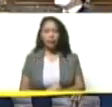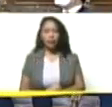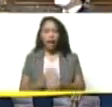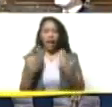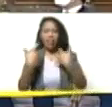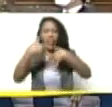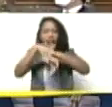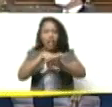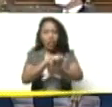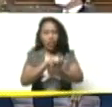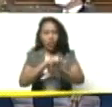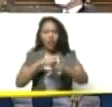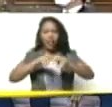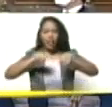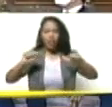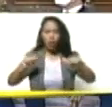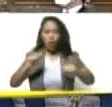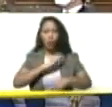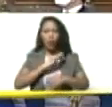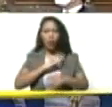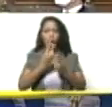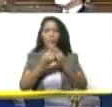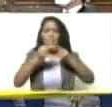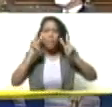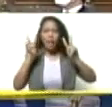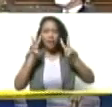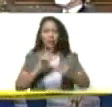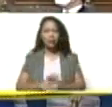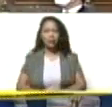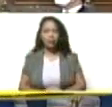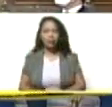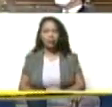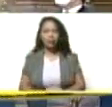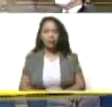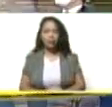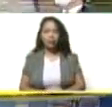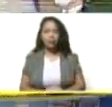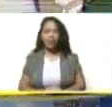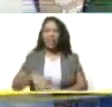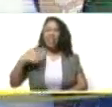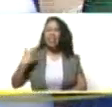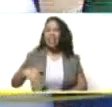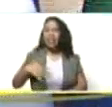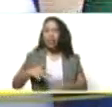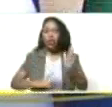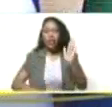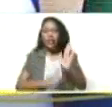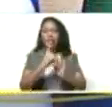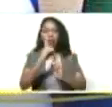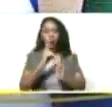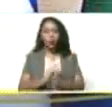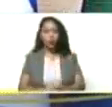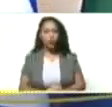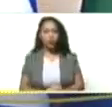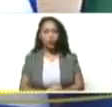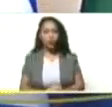integridad territorial, por la paz y por el derecho al desarrollo.